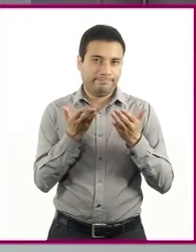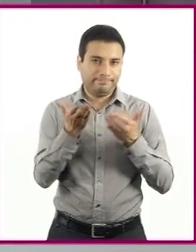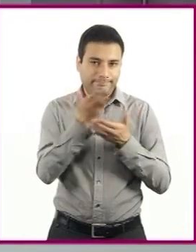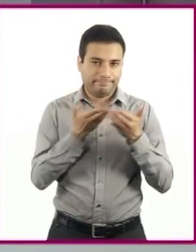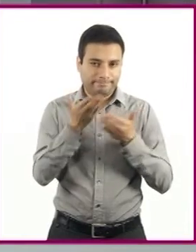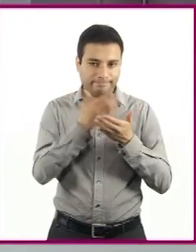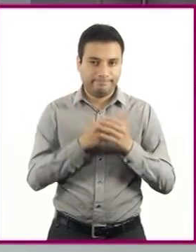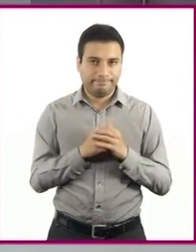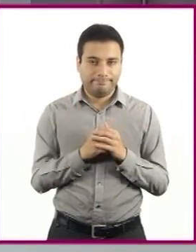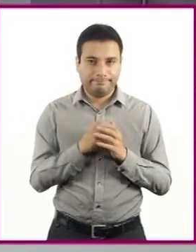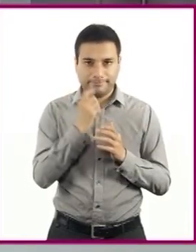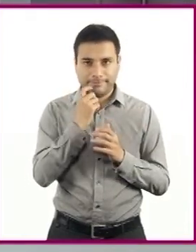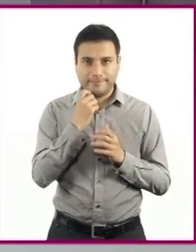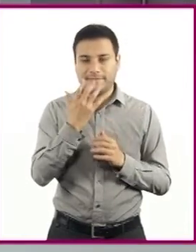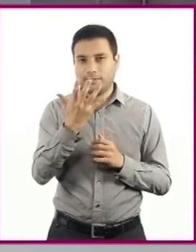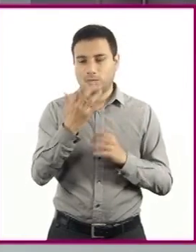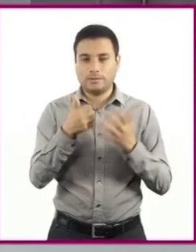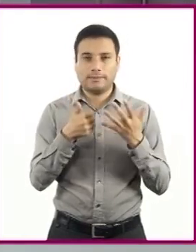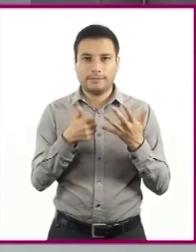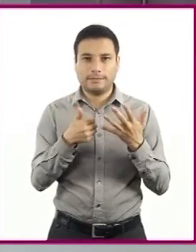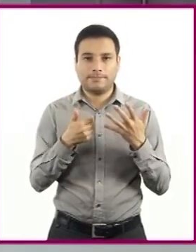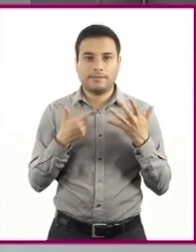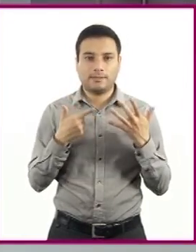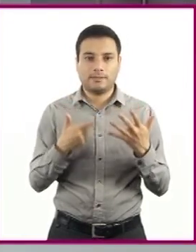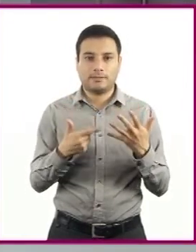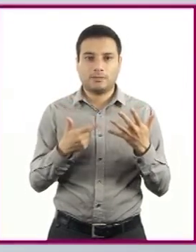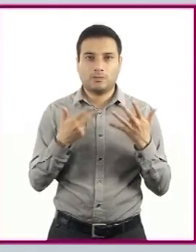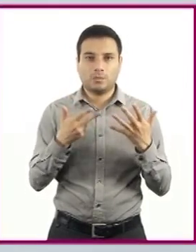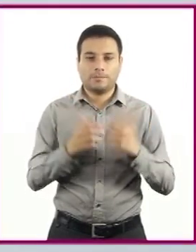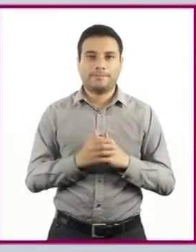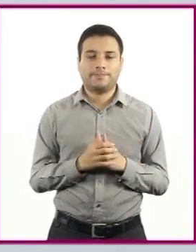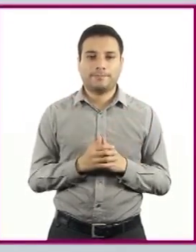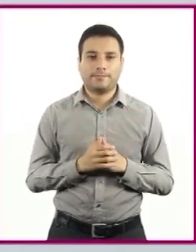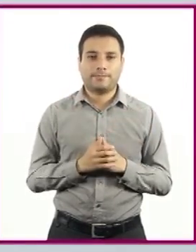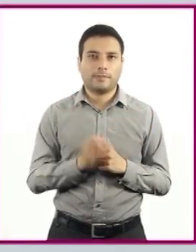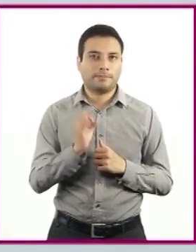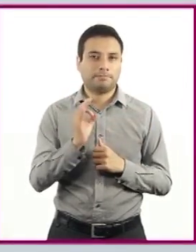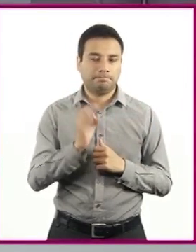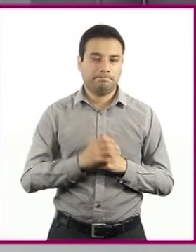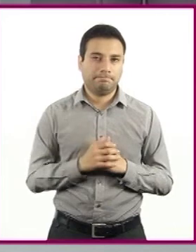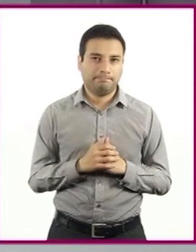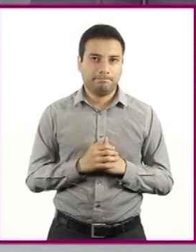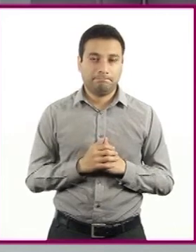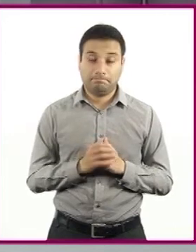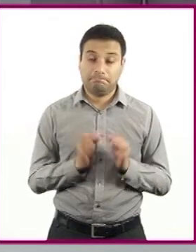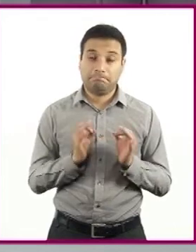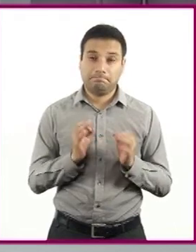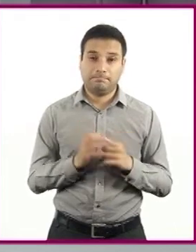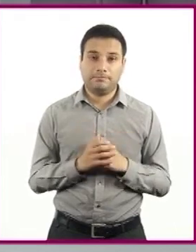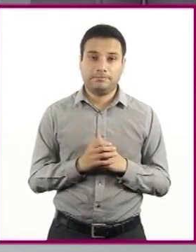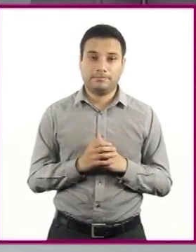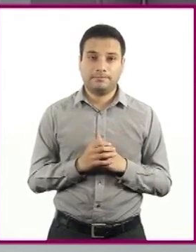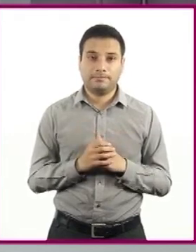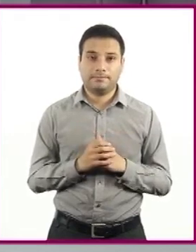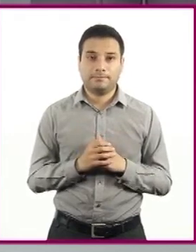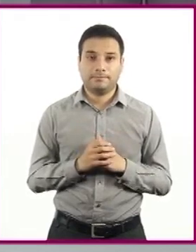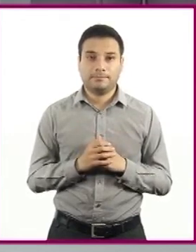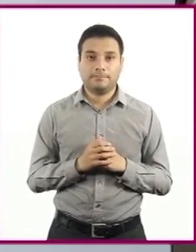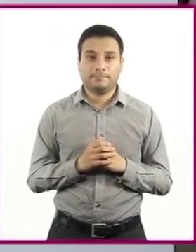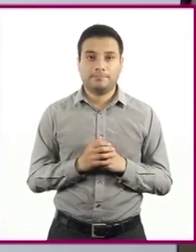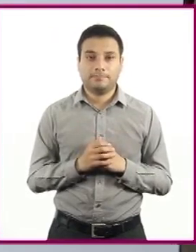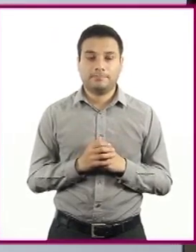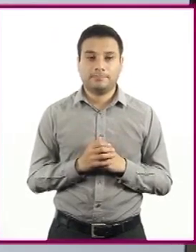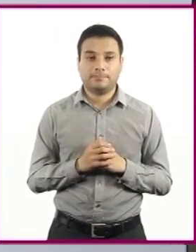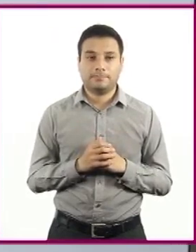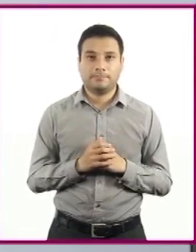electrones 5, 6, 7, 8. Excelente. El otro oxígeno